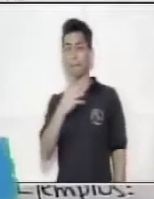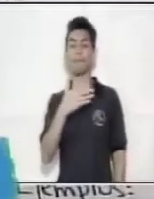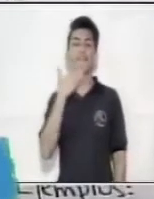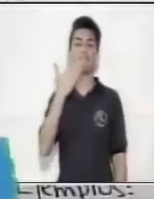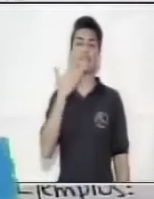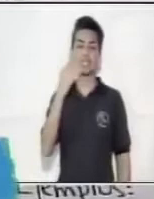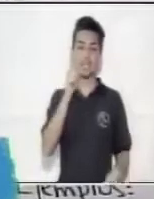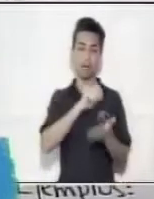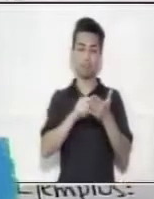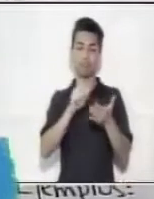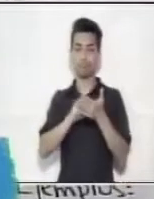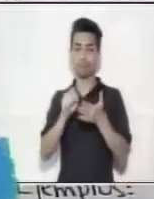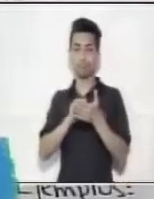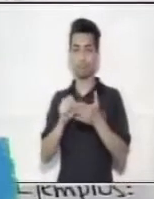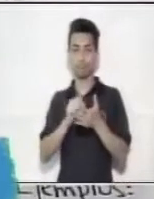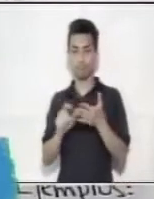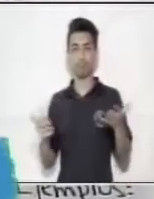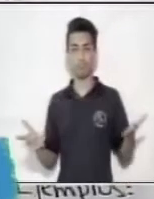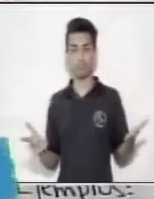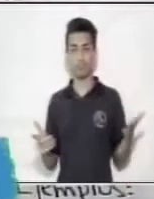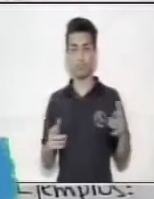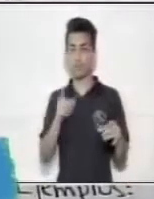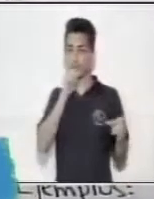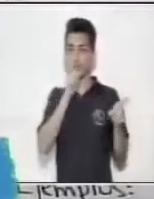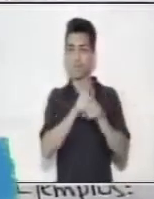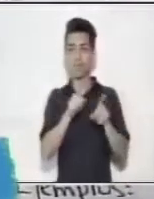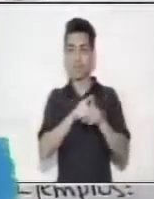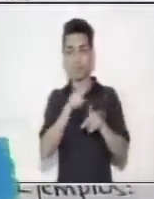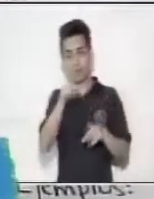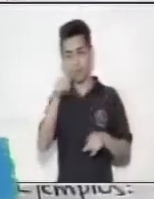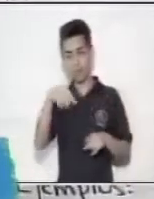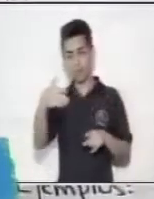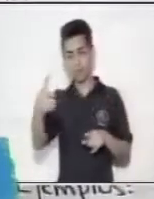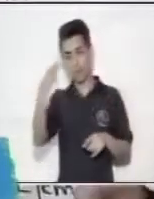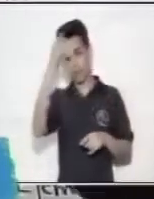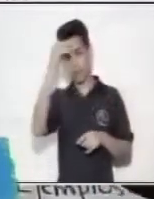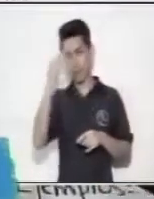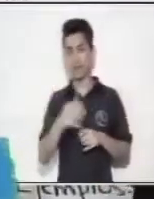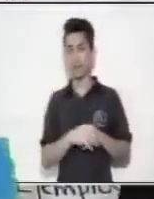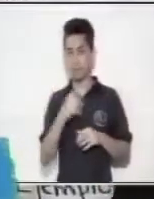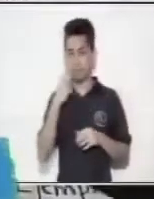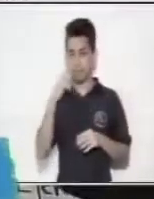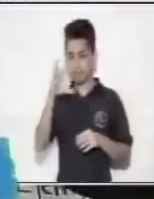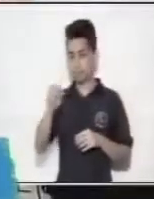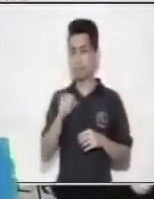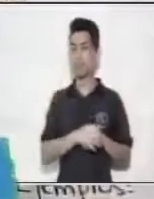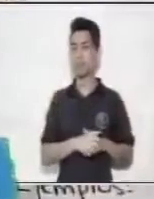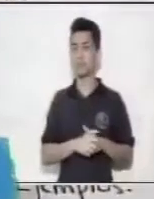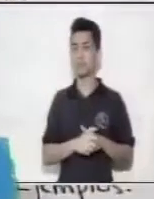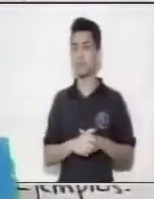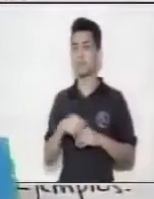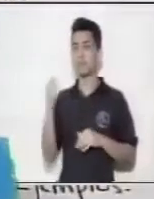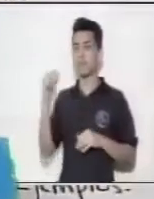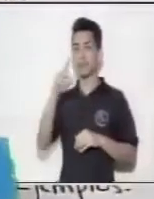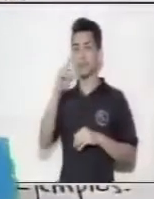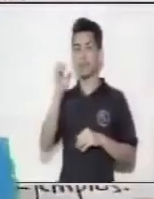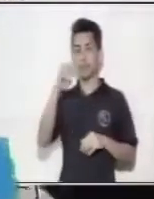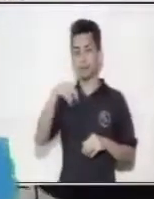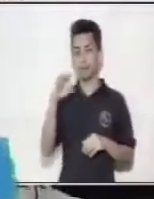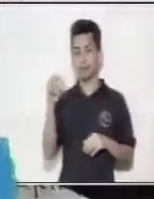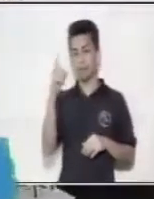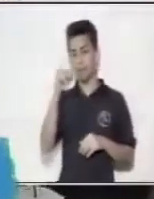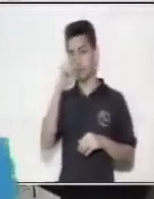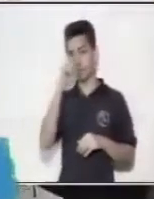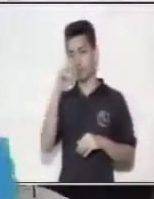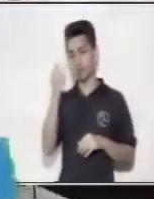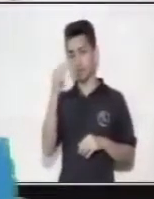estar escribiéndolos y también cuando te lo tengas que aprender. Veamos algunos, entonces, los pronombres demostrativos.